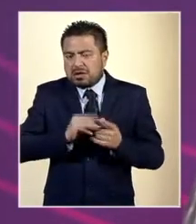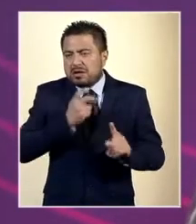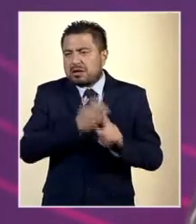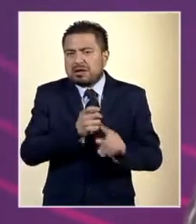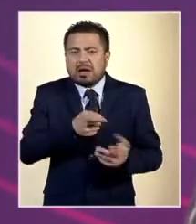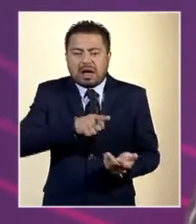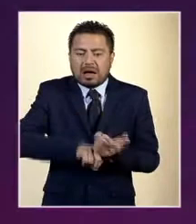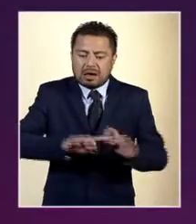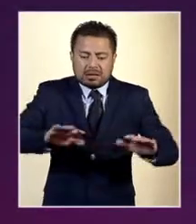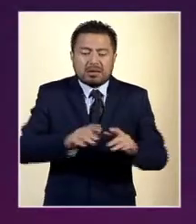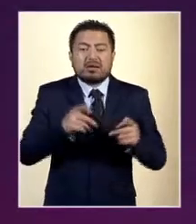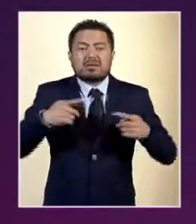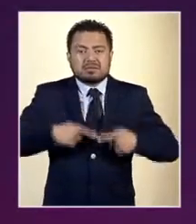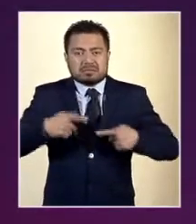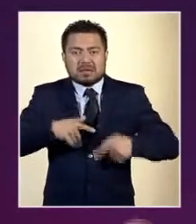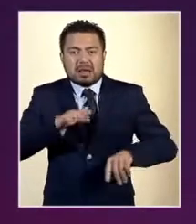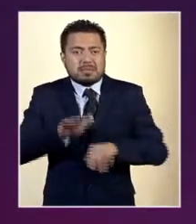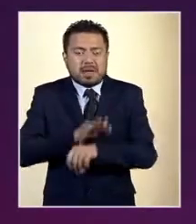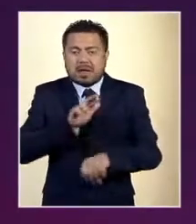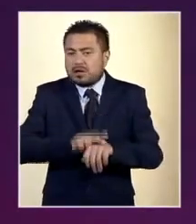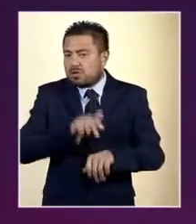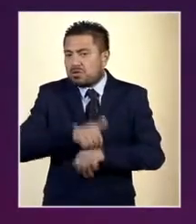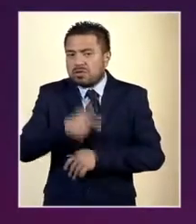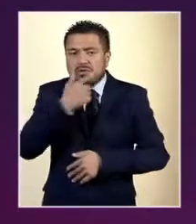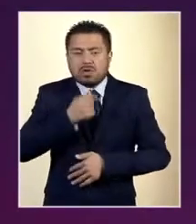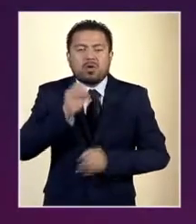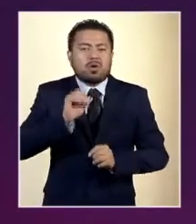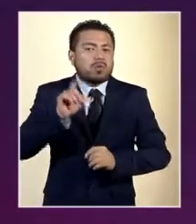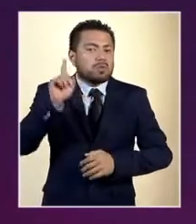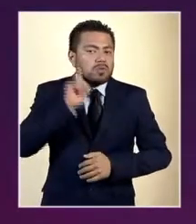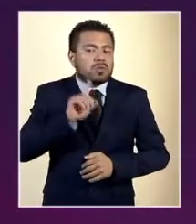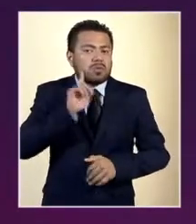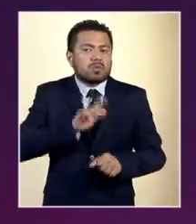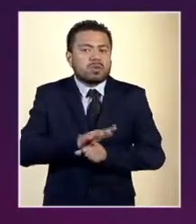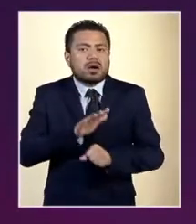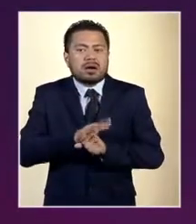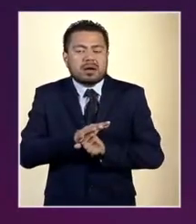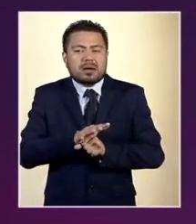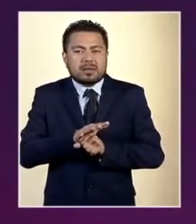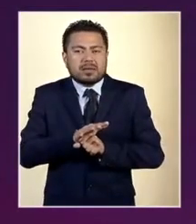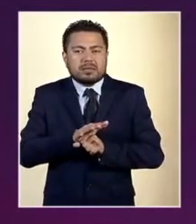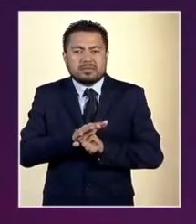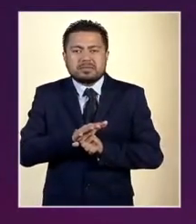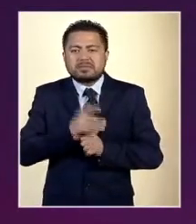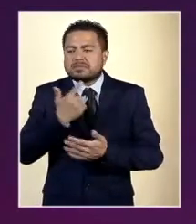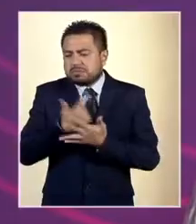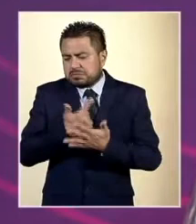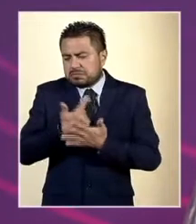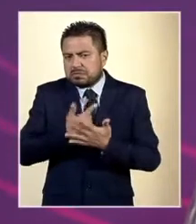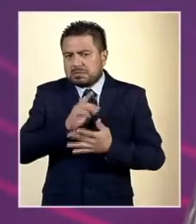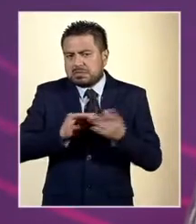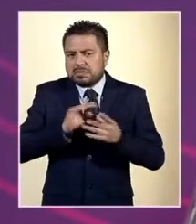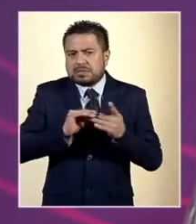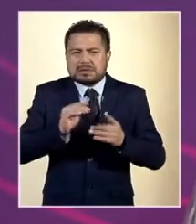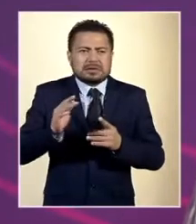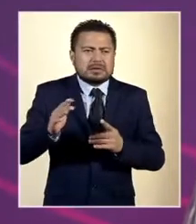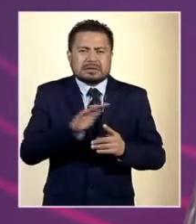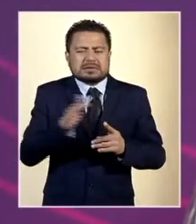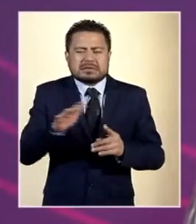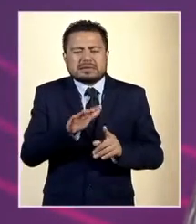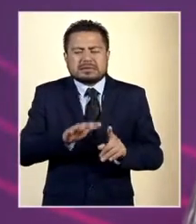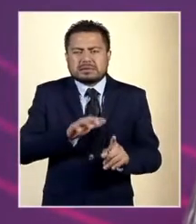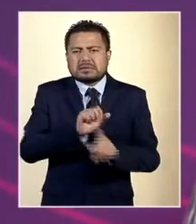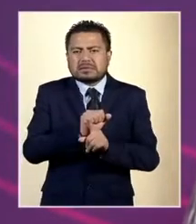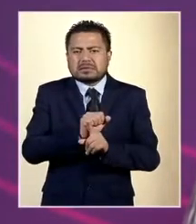de esta población hay mayor número de hombres o de mujeres? Pues bueno, el conteo habla justo que hay